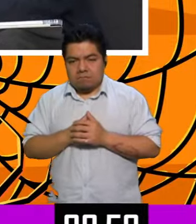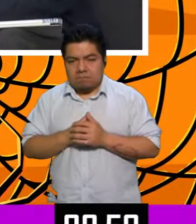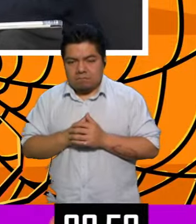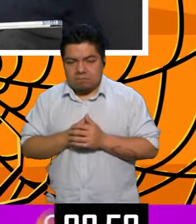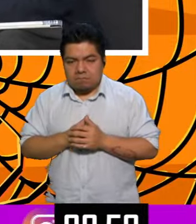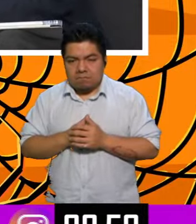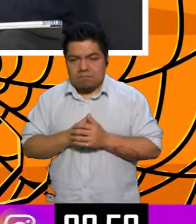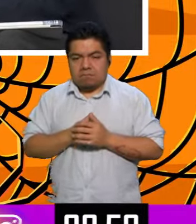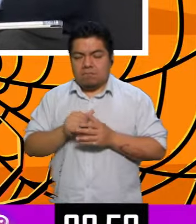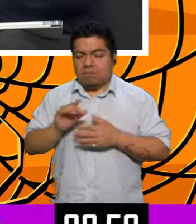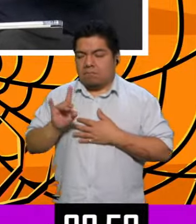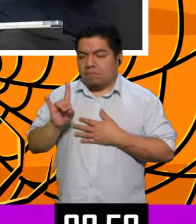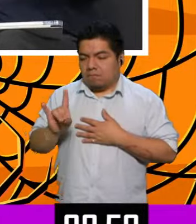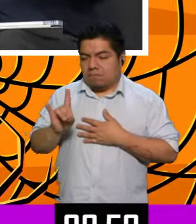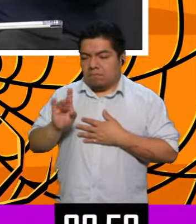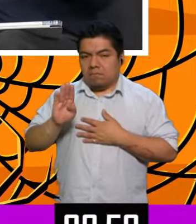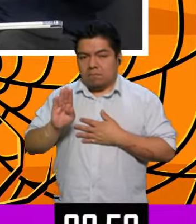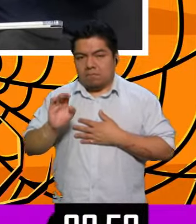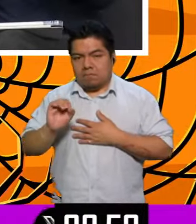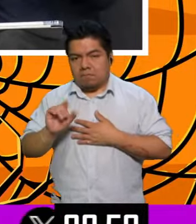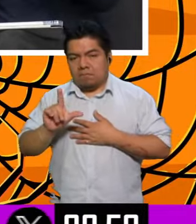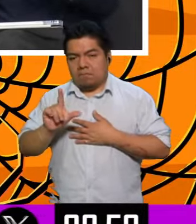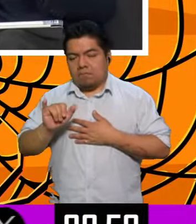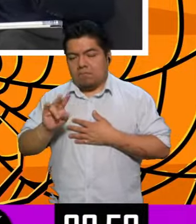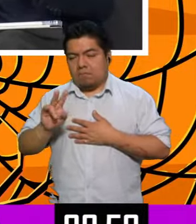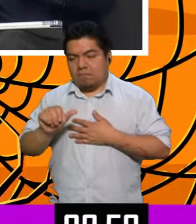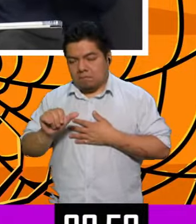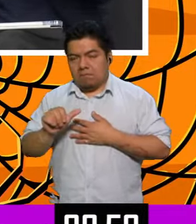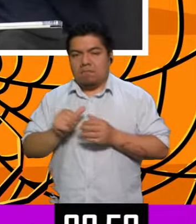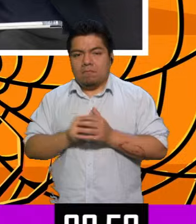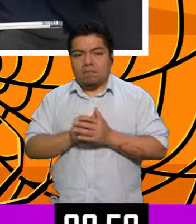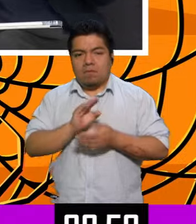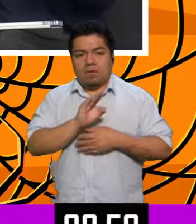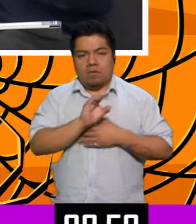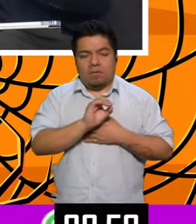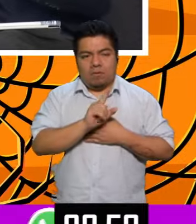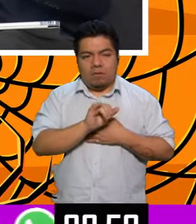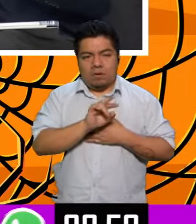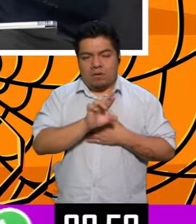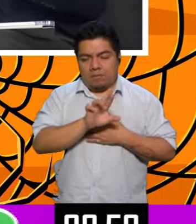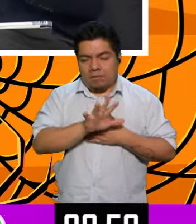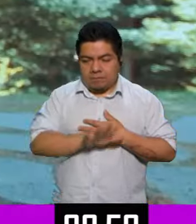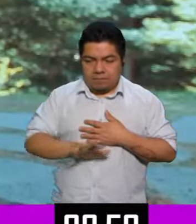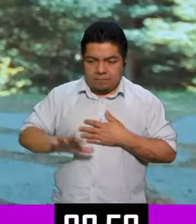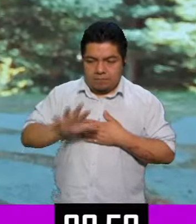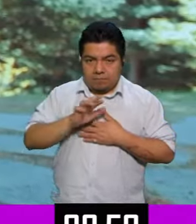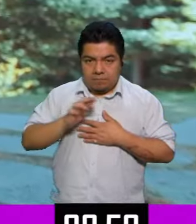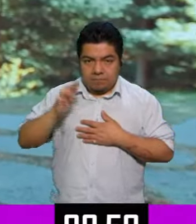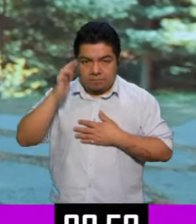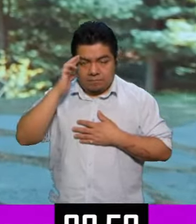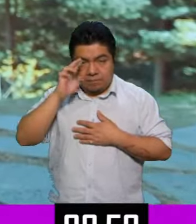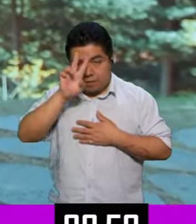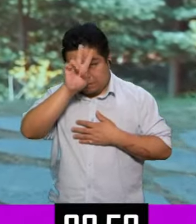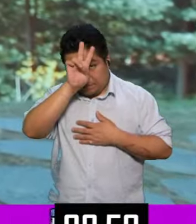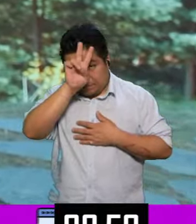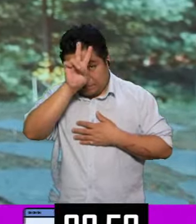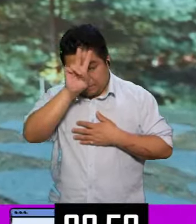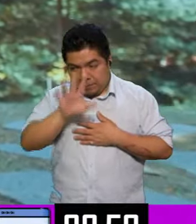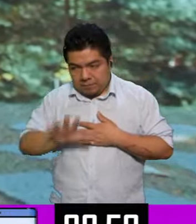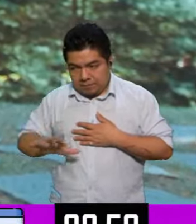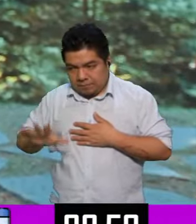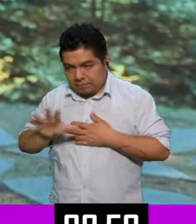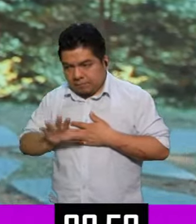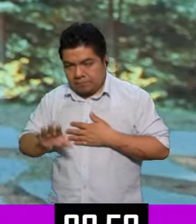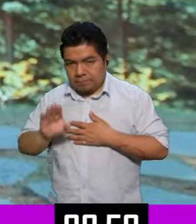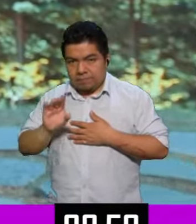no, Bolivia ¿eh? Originalmente pues por Bolívar. Por Bolívar. Todo aquello era el virreinato del Perú y la parte de Bolivia se